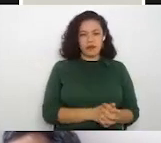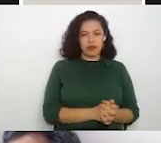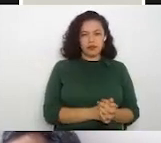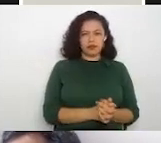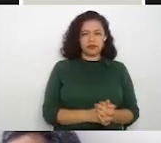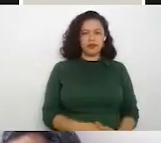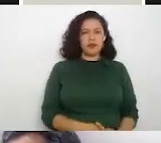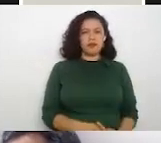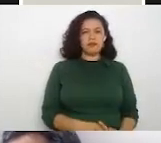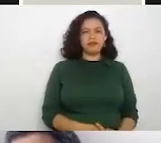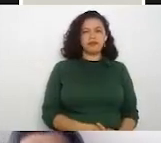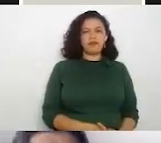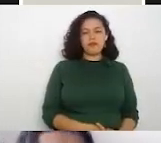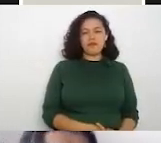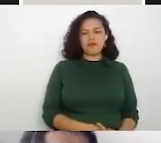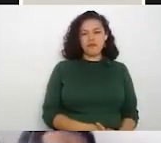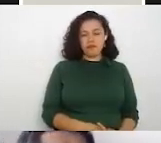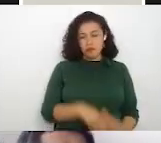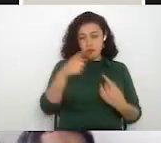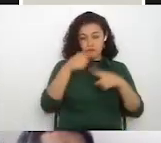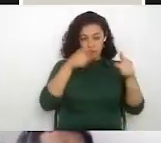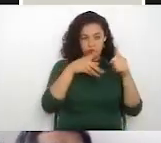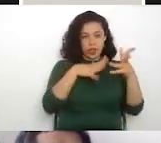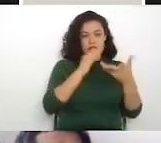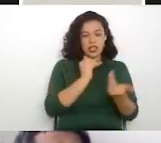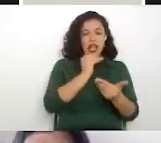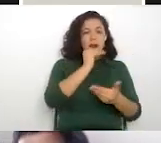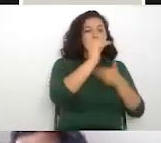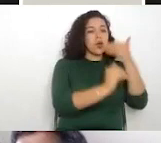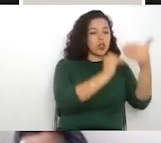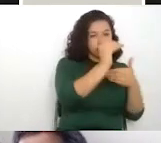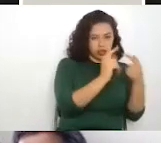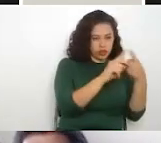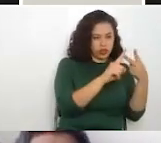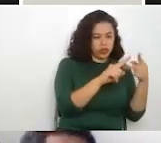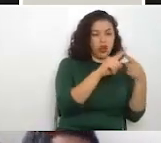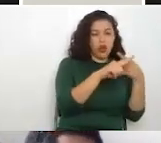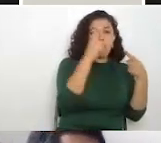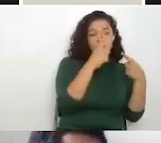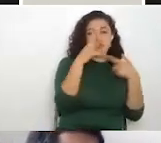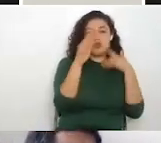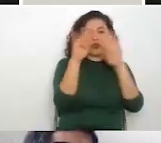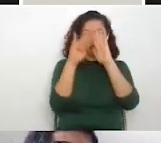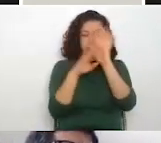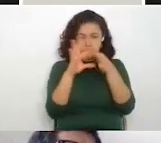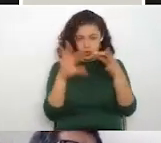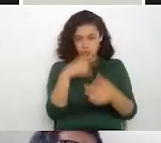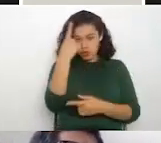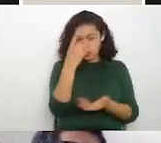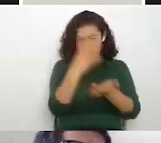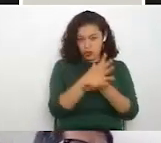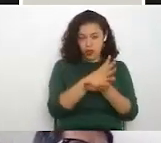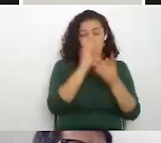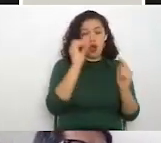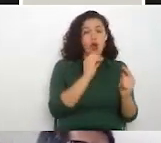la intención es que veamos de esos procesos si requerimos un solo procedimiento o si el proceso requiere de